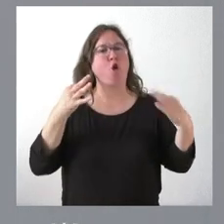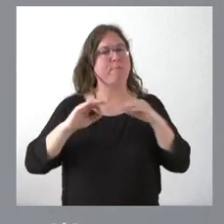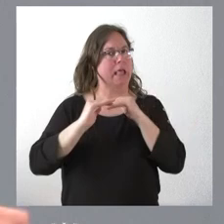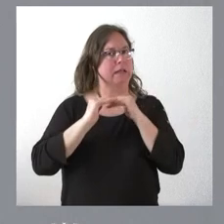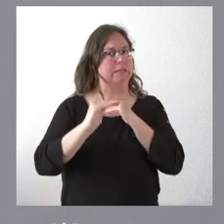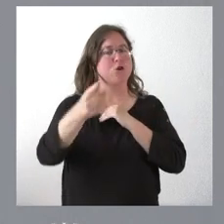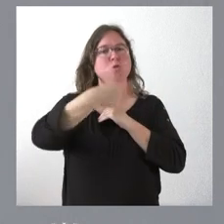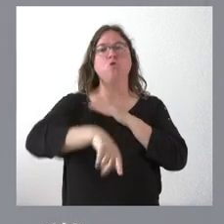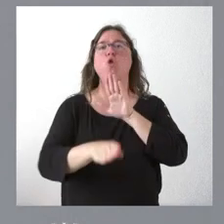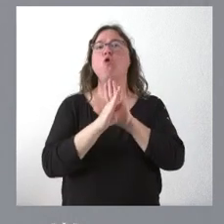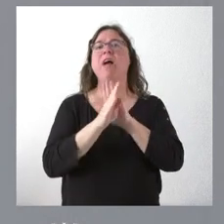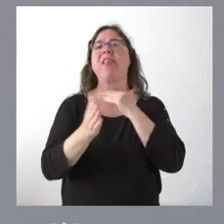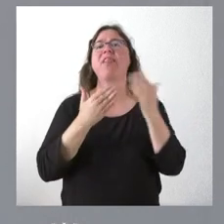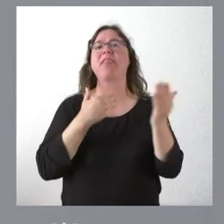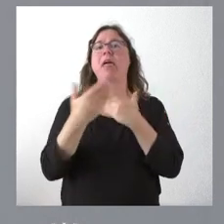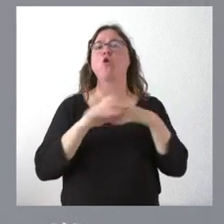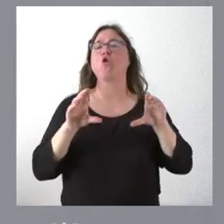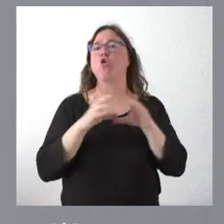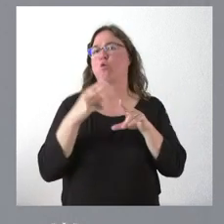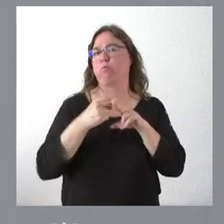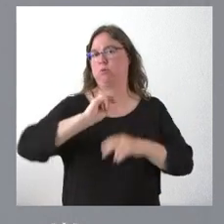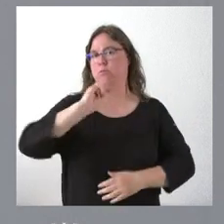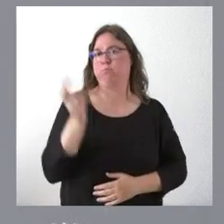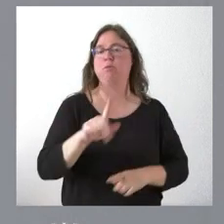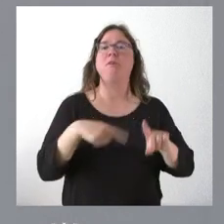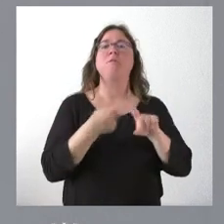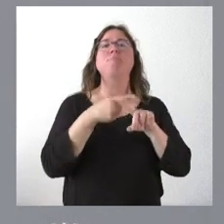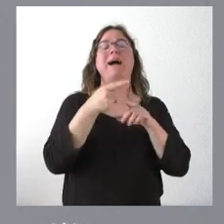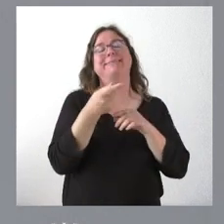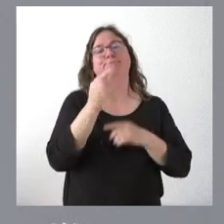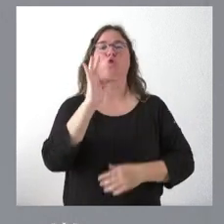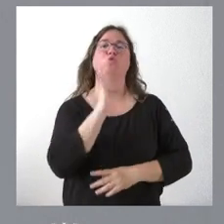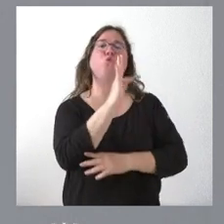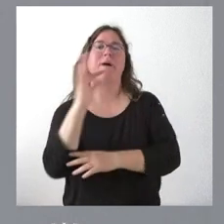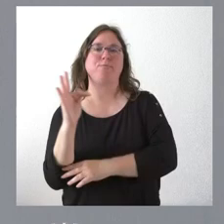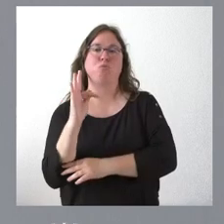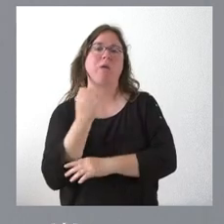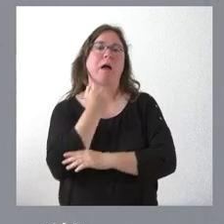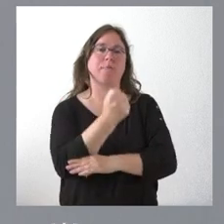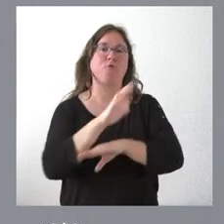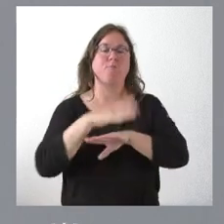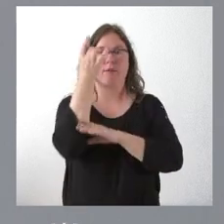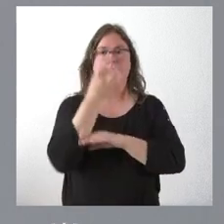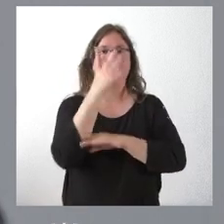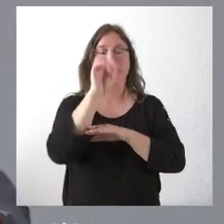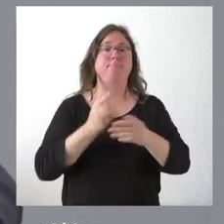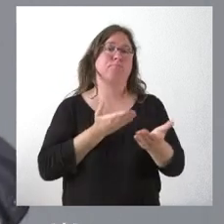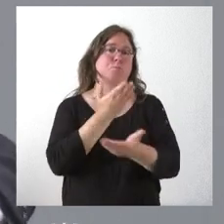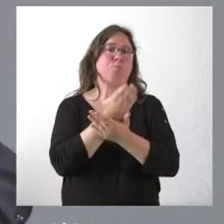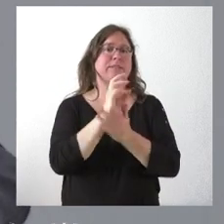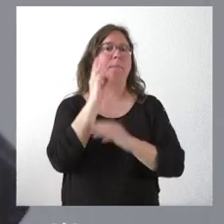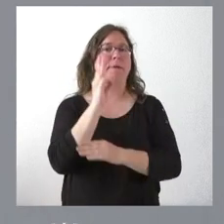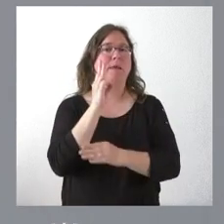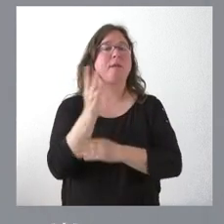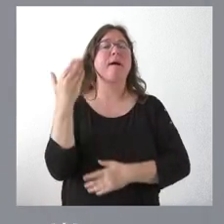seguimos con el cauce del diálogo con todos los grupos políticos y seguimos sumando también apoyos a las iniciativas parlamentarias. Ayer era importante porque estamos